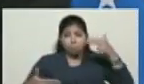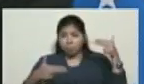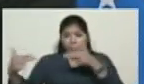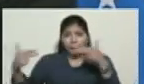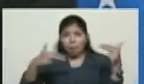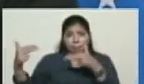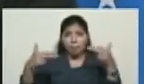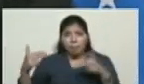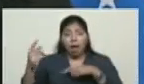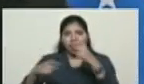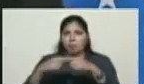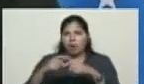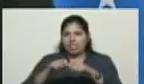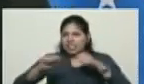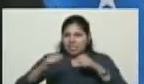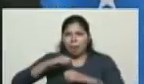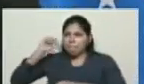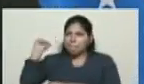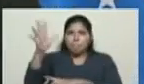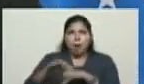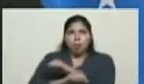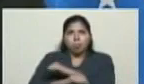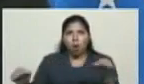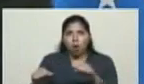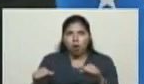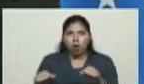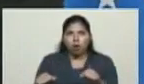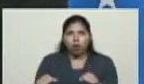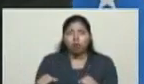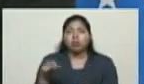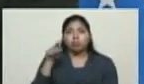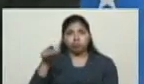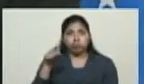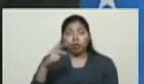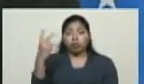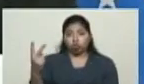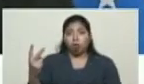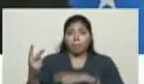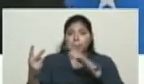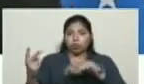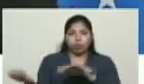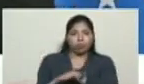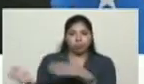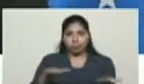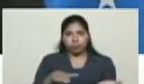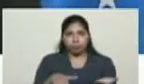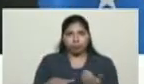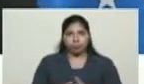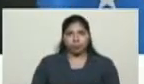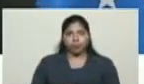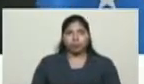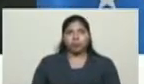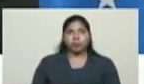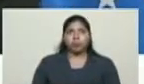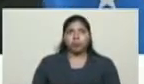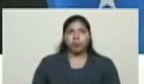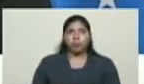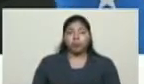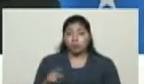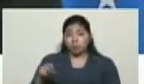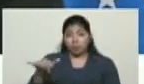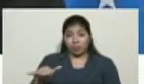una granada y resultaron dos personas fallecidas. Uno en el lugar del